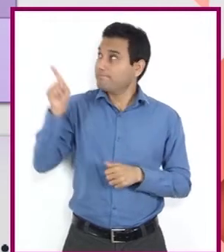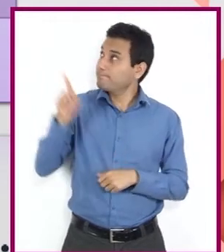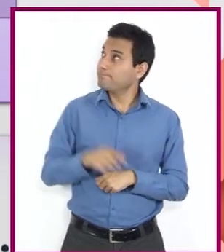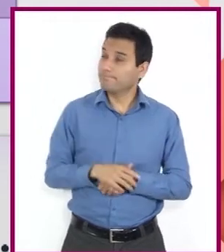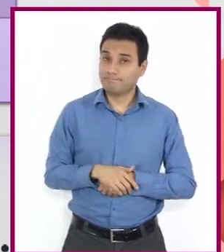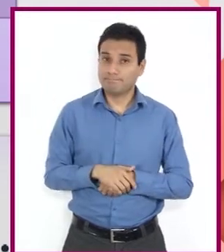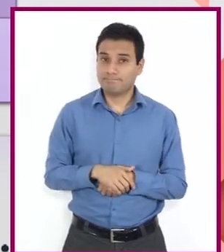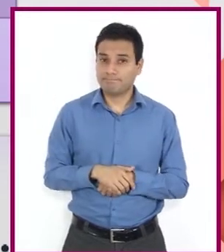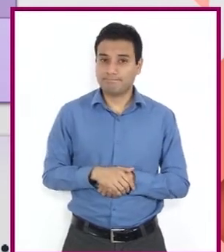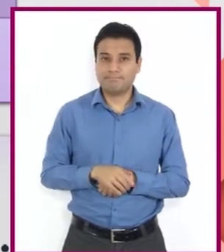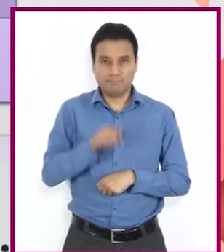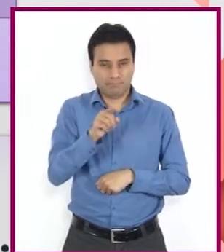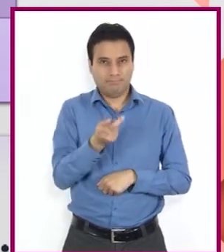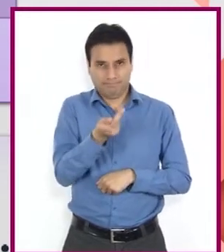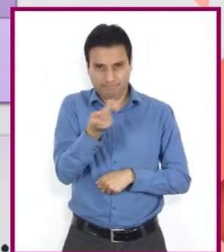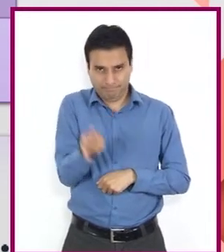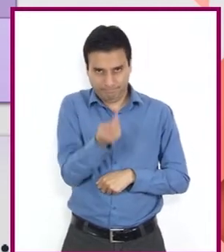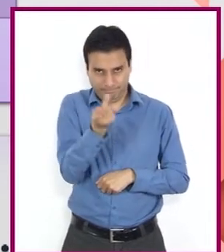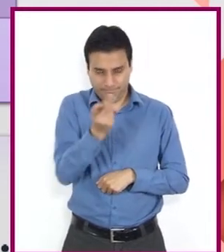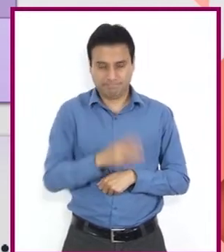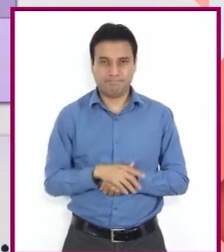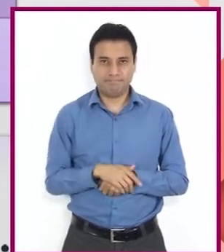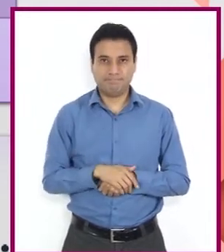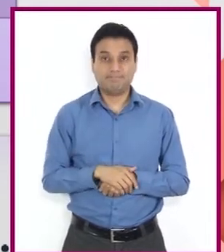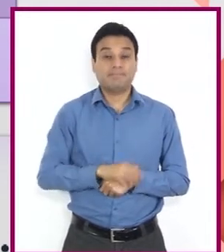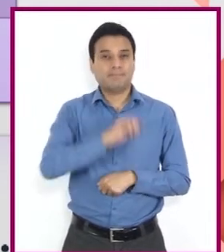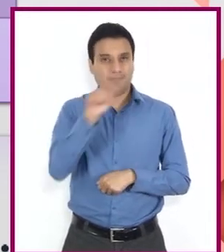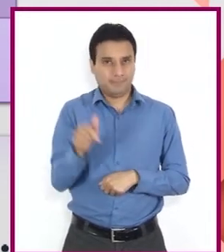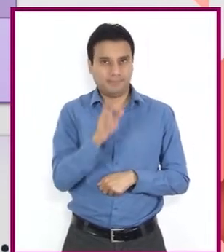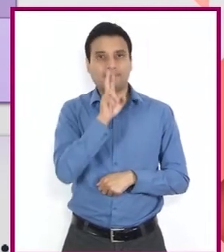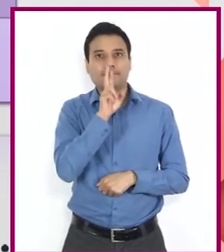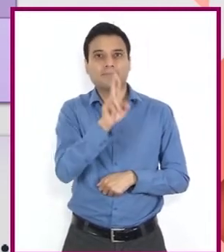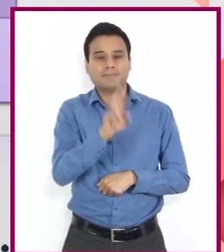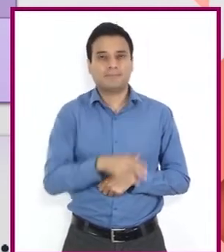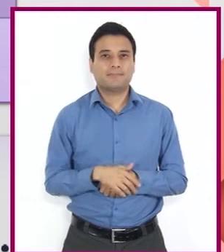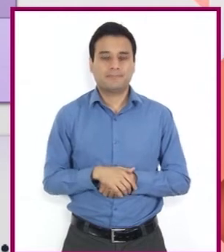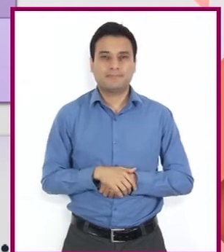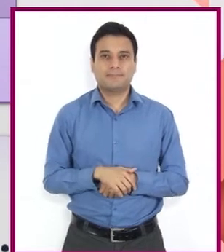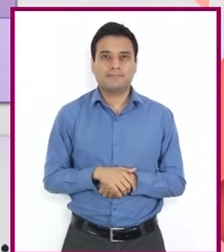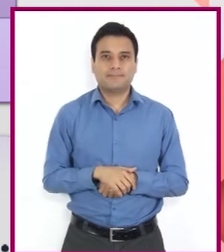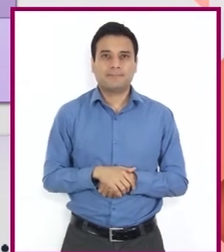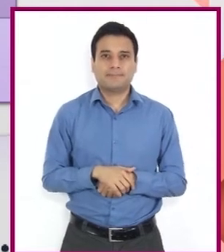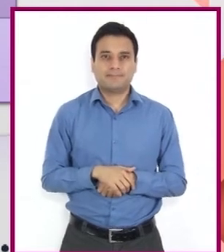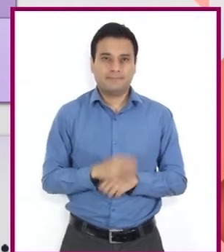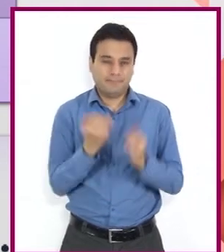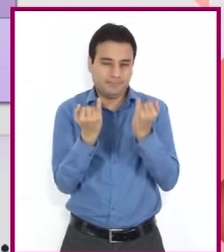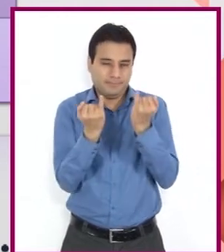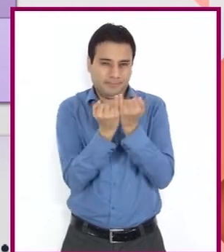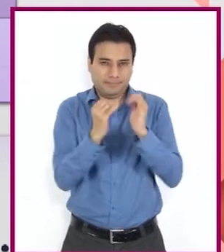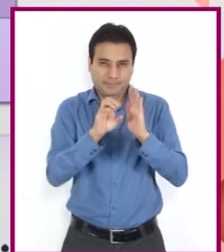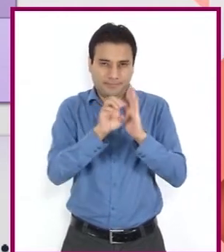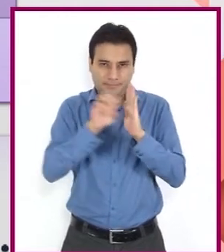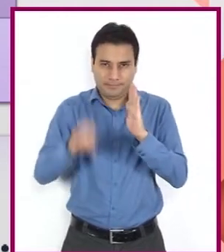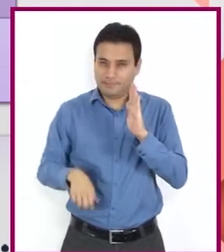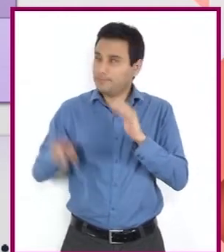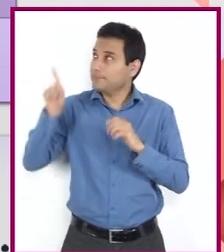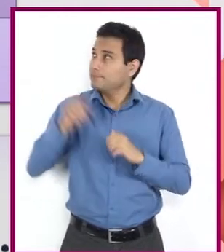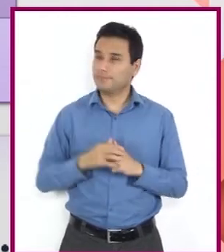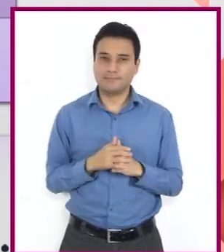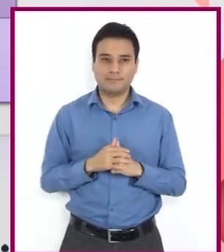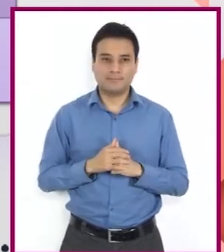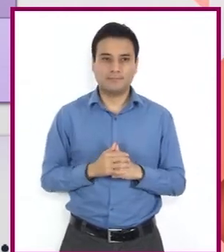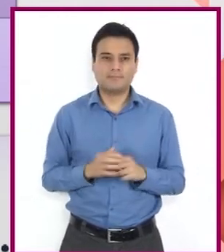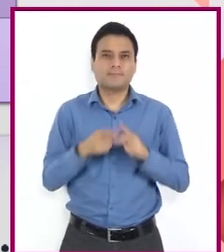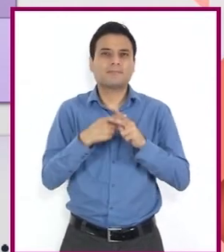2 colocarán preguntas con su respectiva respuesta, según se muestra en el ejemplo. ¿Cómo